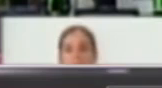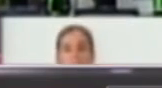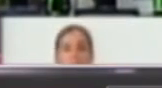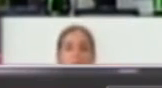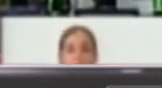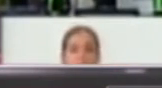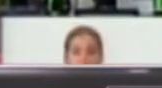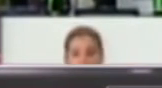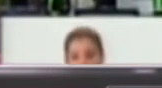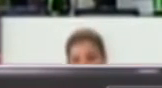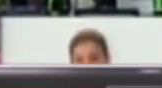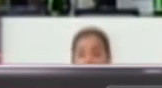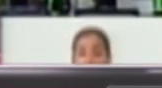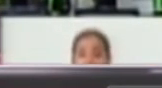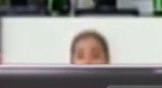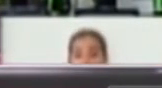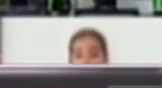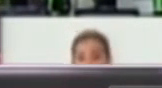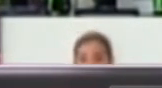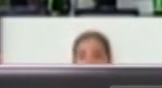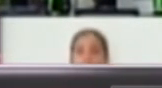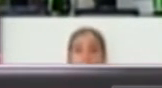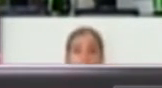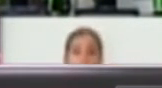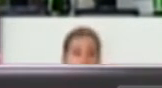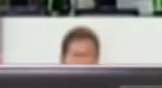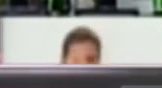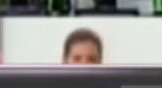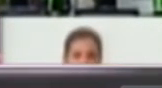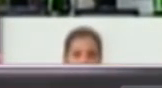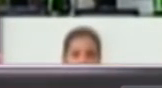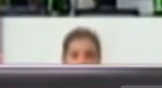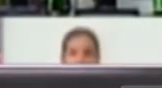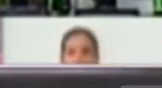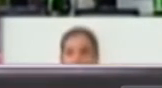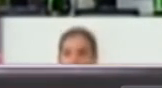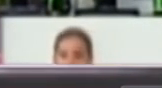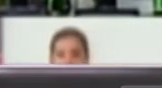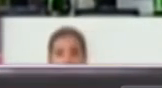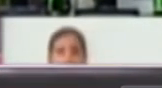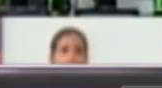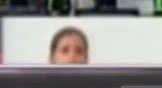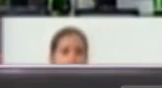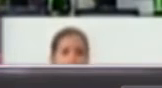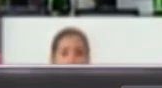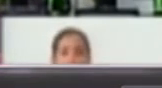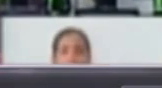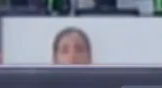periodista mediático del diario ABC de España, muy amigo de Miguel Enrique Otero,